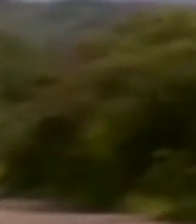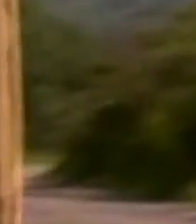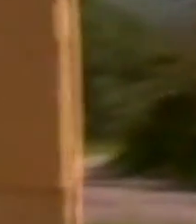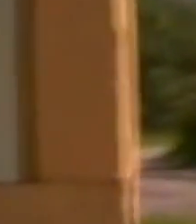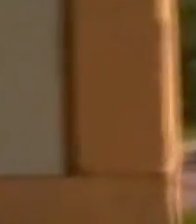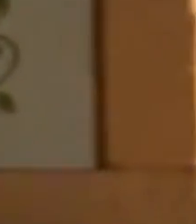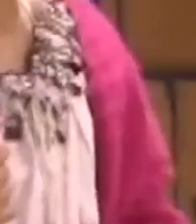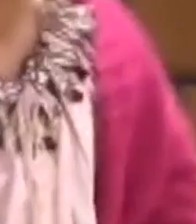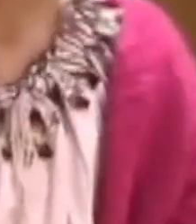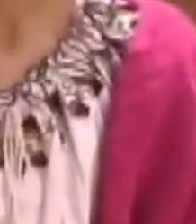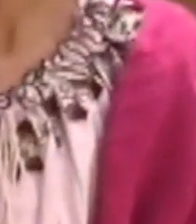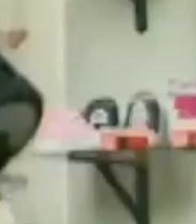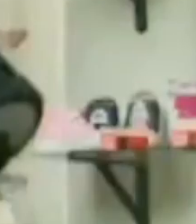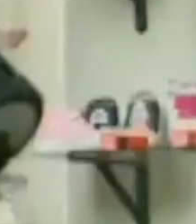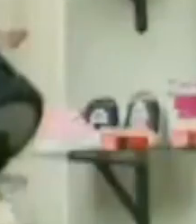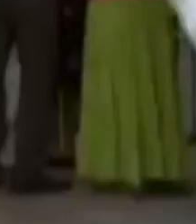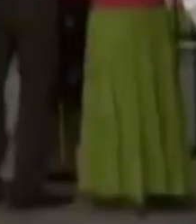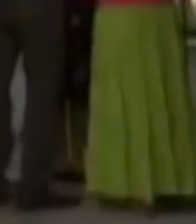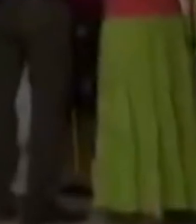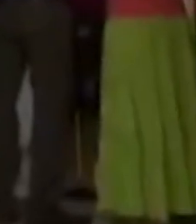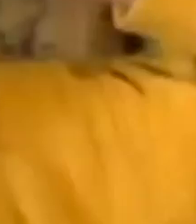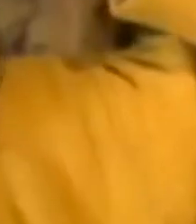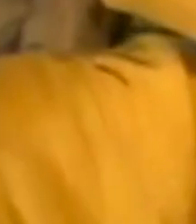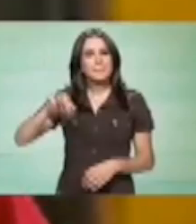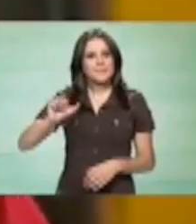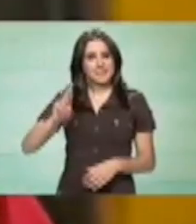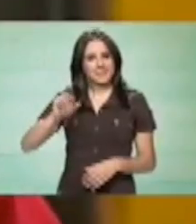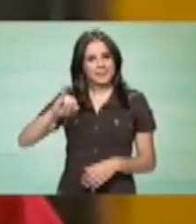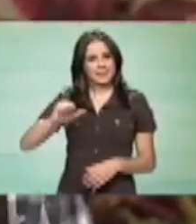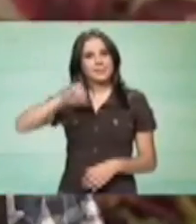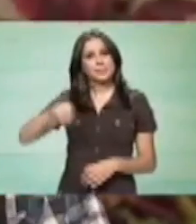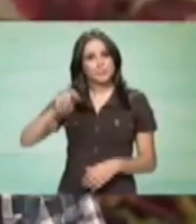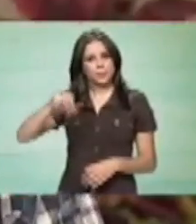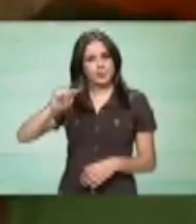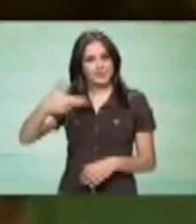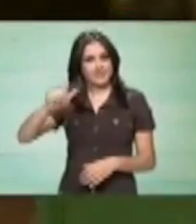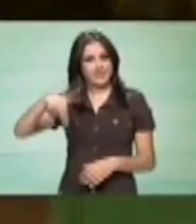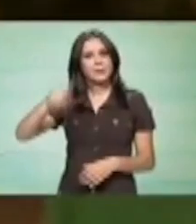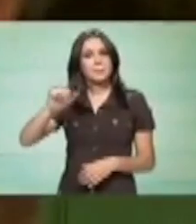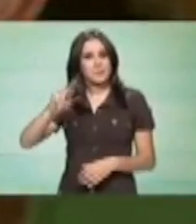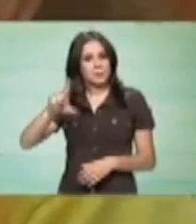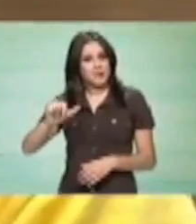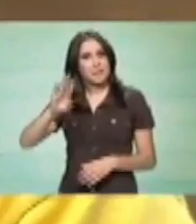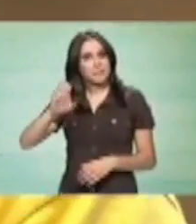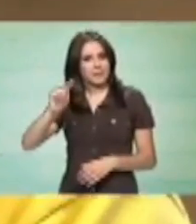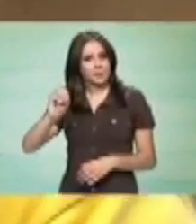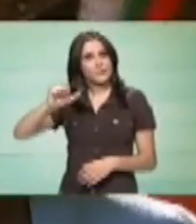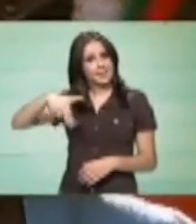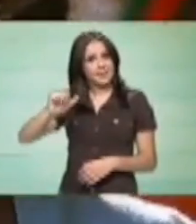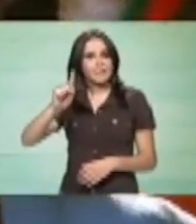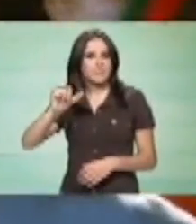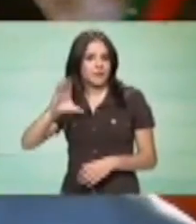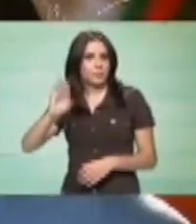cuentos Fueron adaptados por la universidad veracruzana para su difusión en radio y en 2012 se firmó un convenio con el Canal 11 del